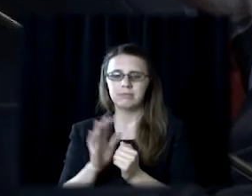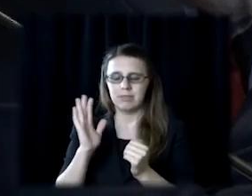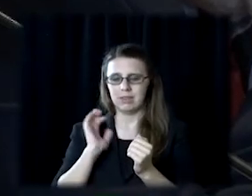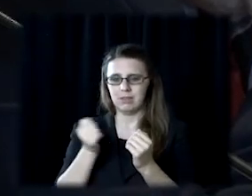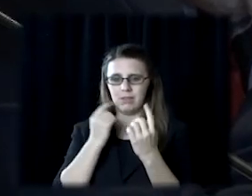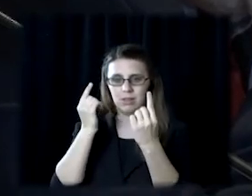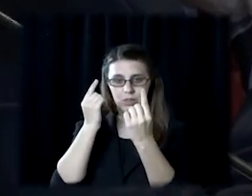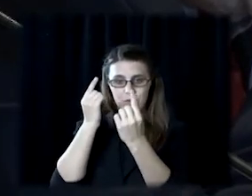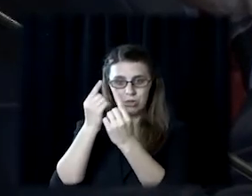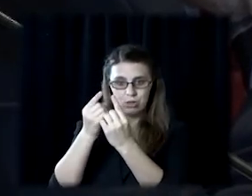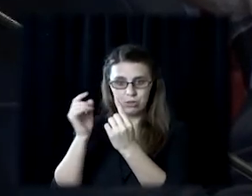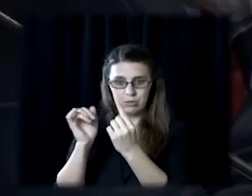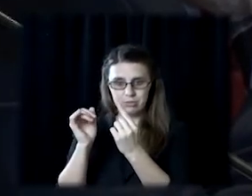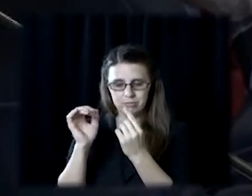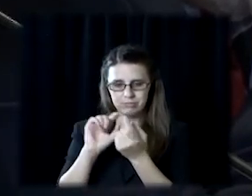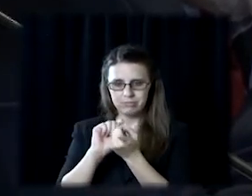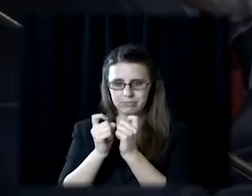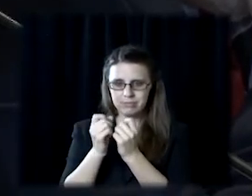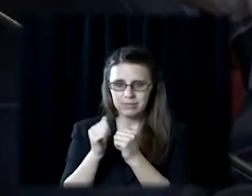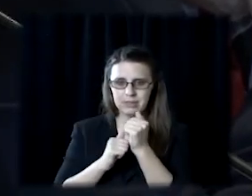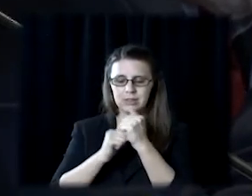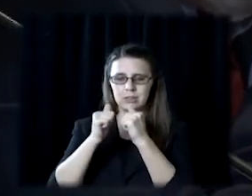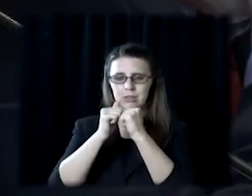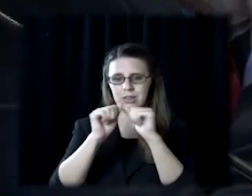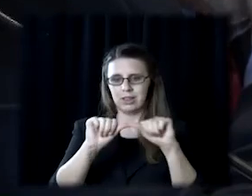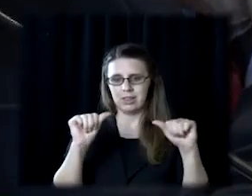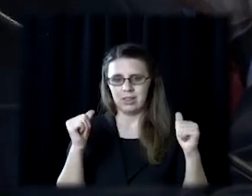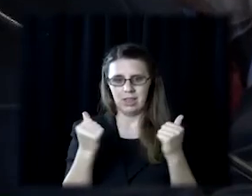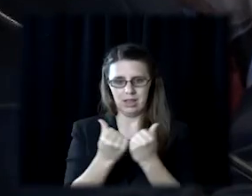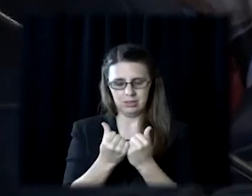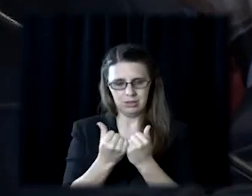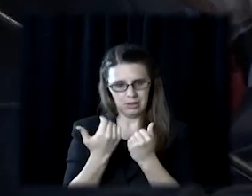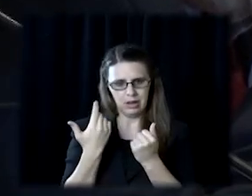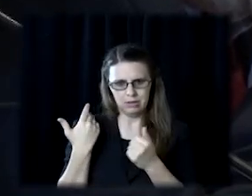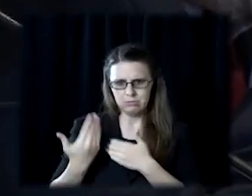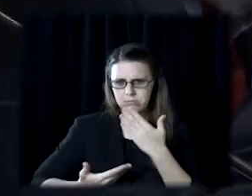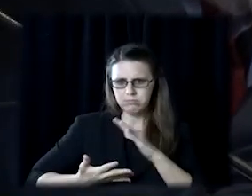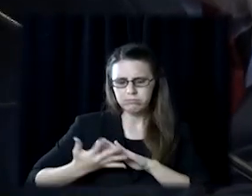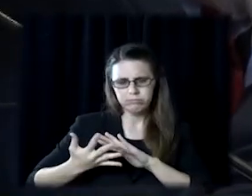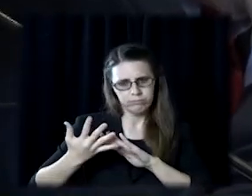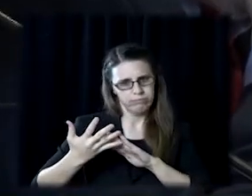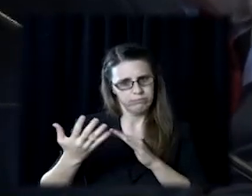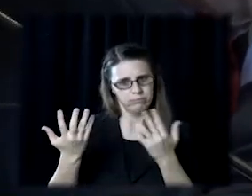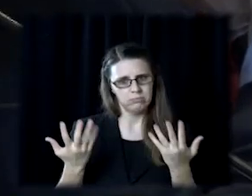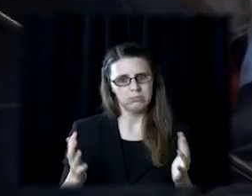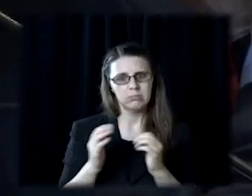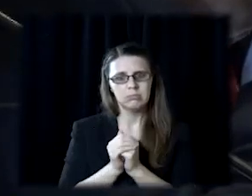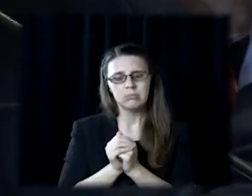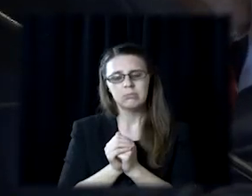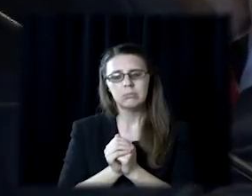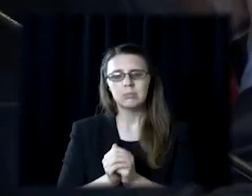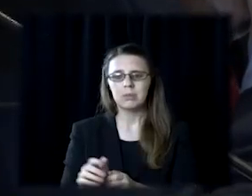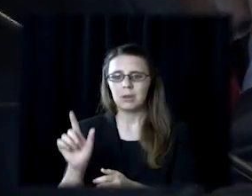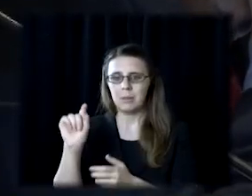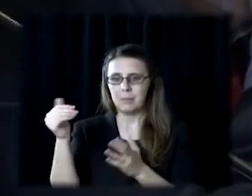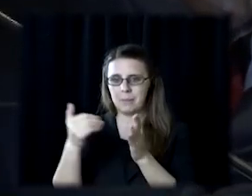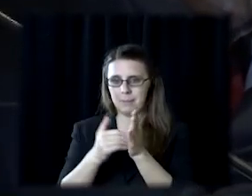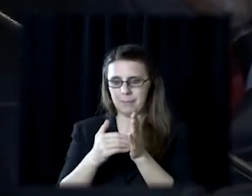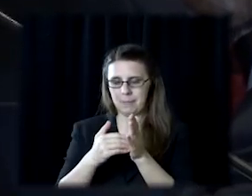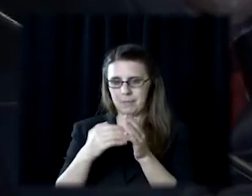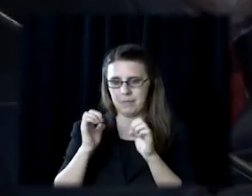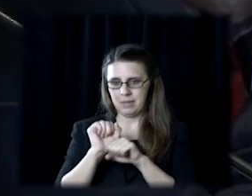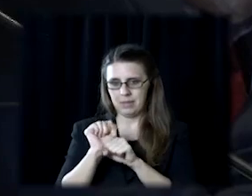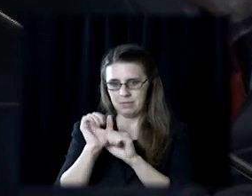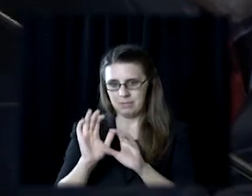de reestructuración y eficiencia operacional de las agencias que hemos realizado hasta la fecha. Esto ha resultado en una reducción de más de 20.000 empleados sin despidos,